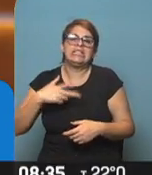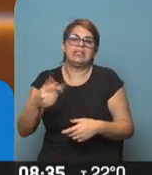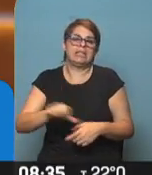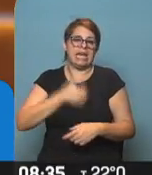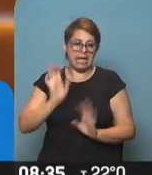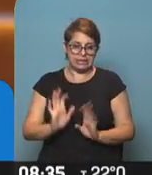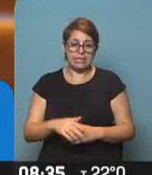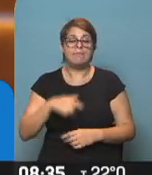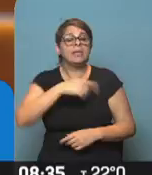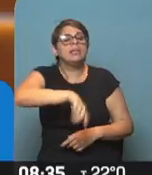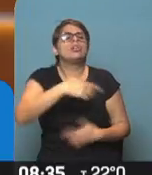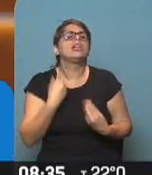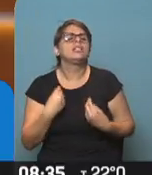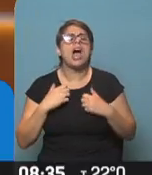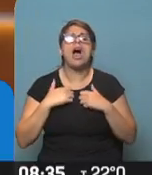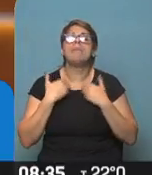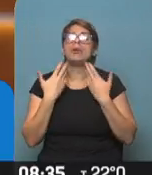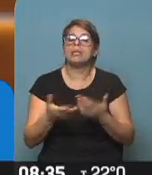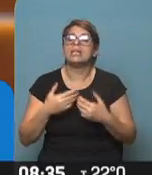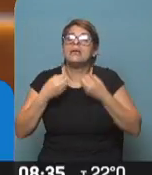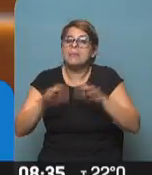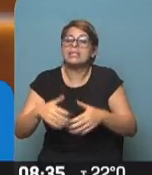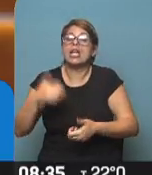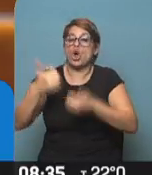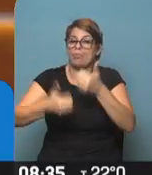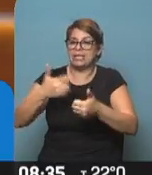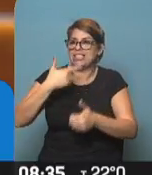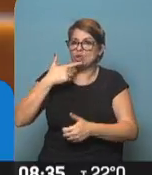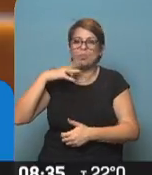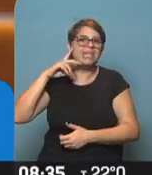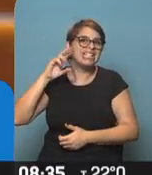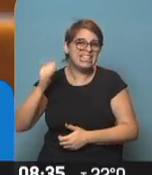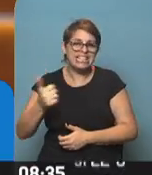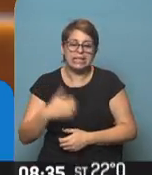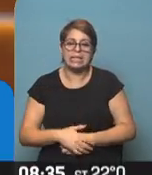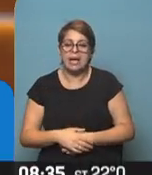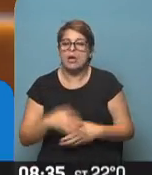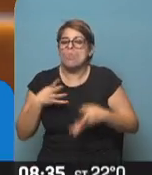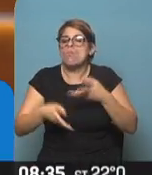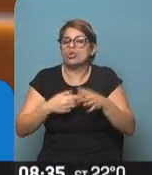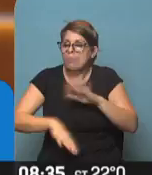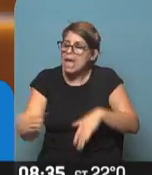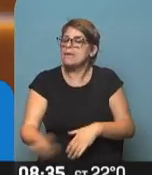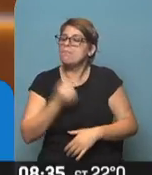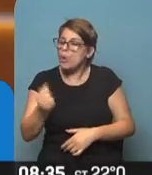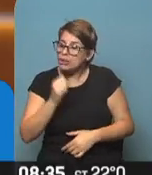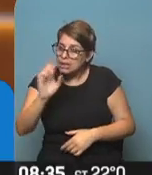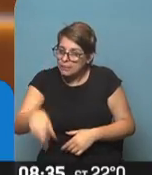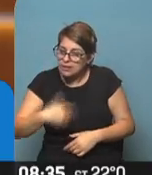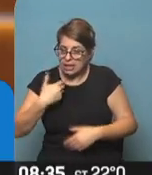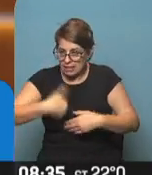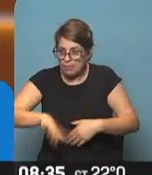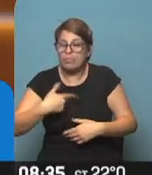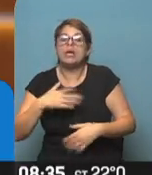hicieron fue aprovechar lanzar una superliga digamos que fue el principal motor para lo que vendrían después como